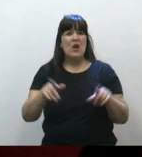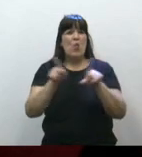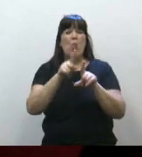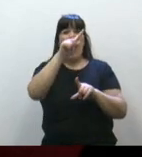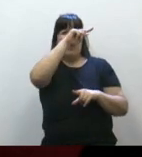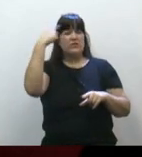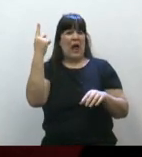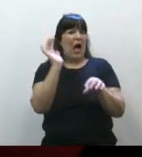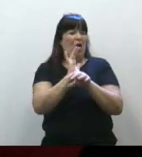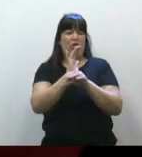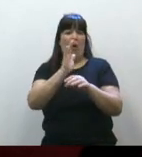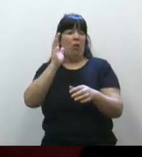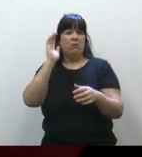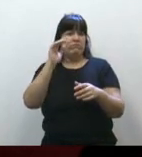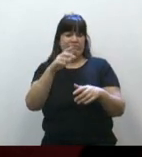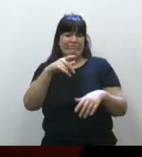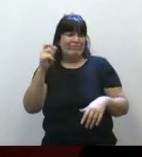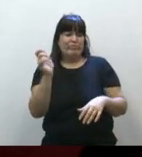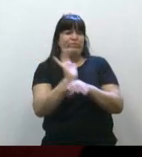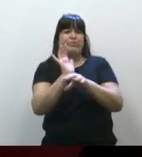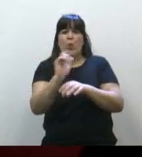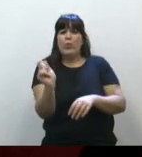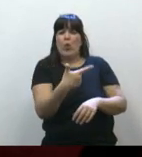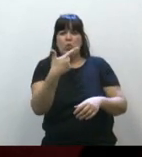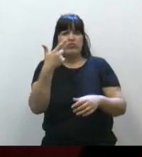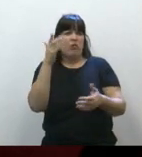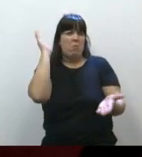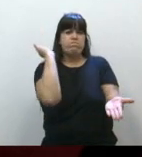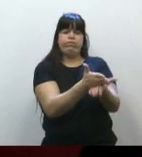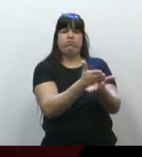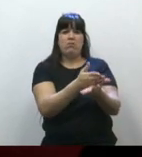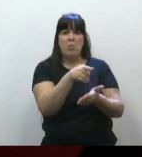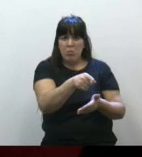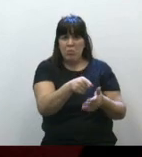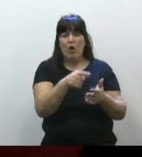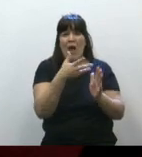estado de la penalización sobre la base de un hecho dramático